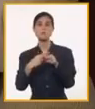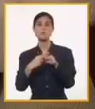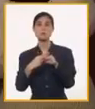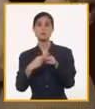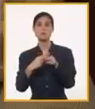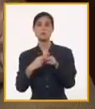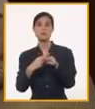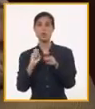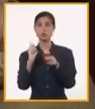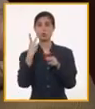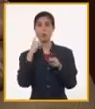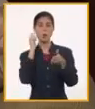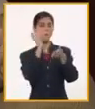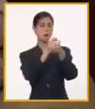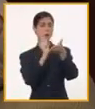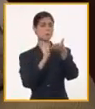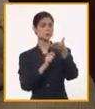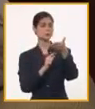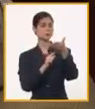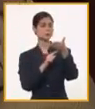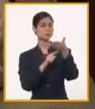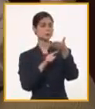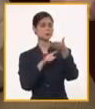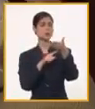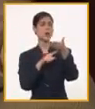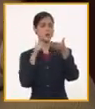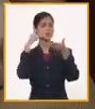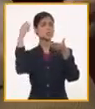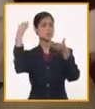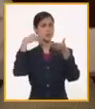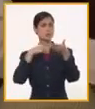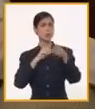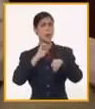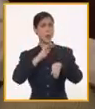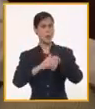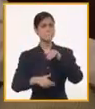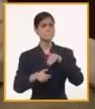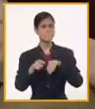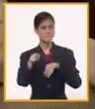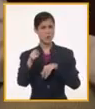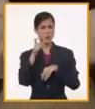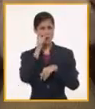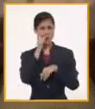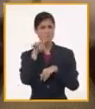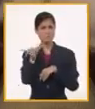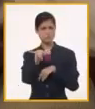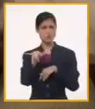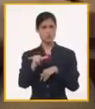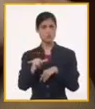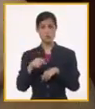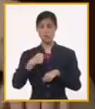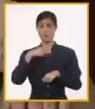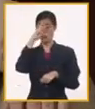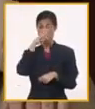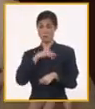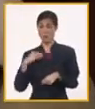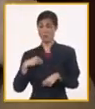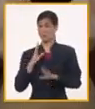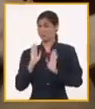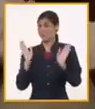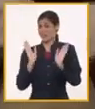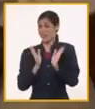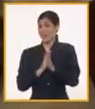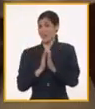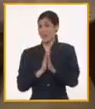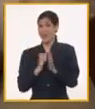hermano, yo lo agarré ahí, qué sé yo. Y yo, bueno, pero figúrese, ya yo soy médico, ya yo estoy en otra cosa, yo le decía. Ya